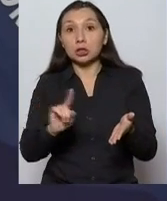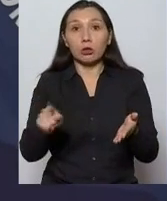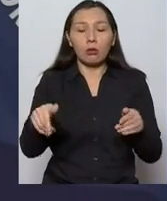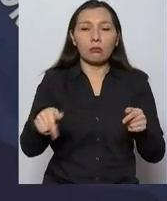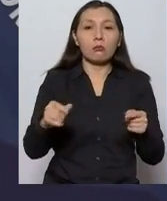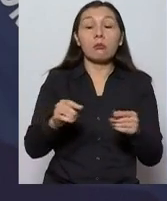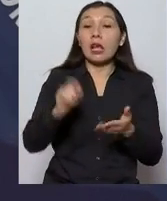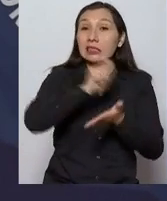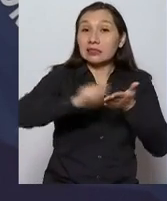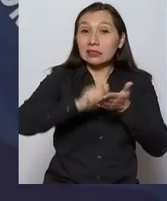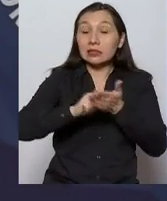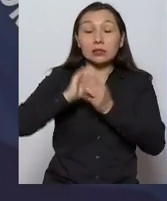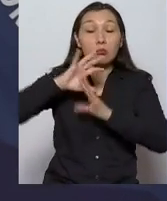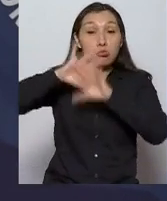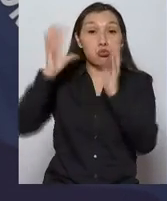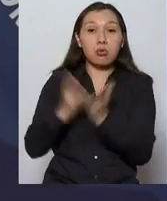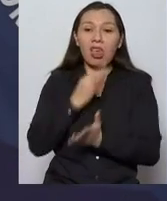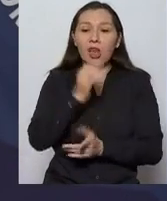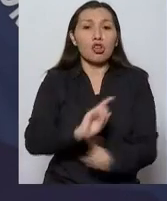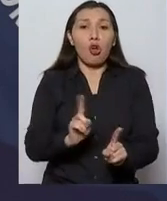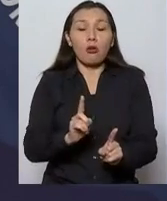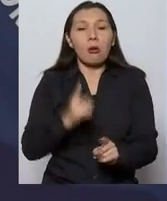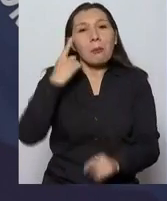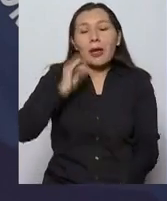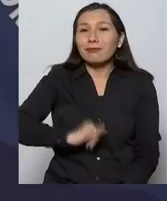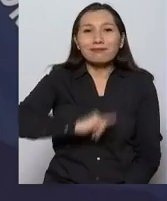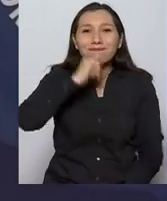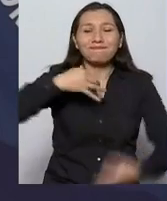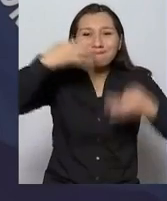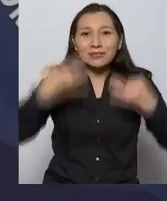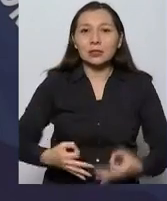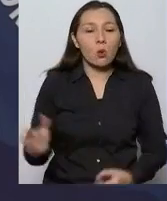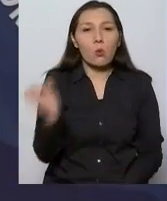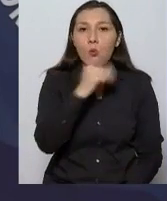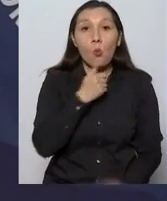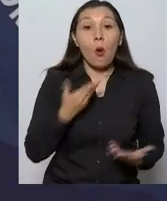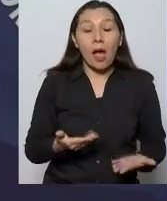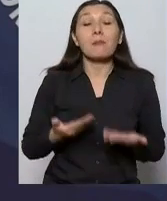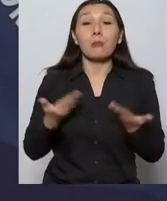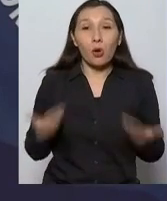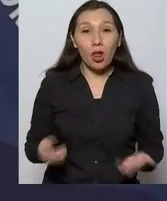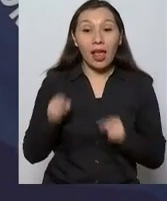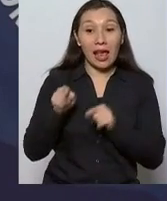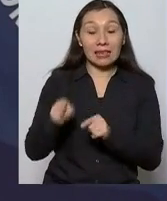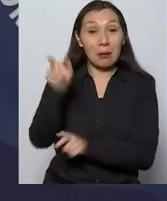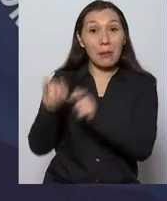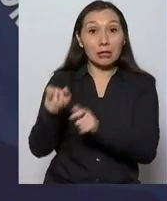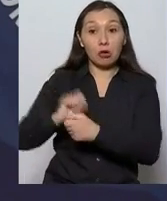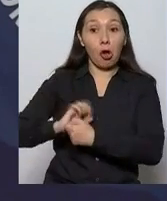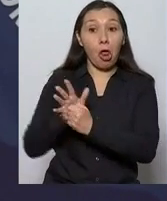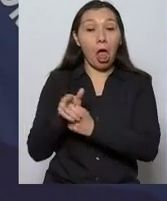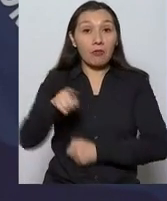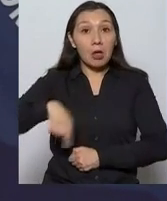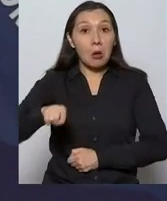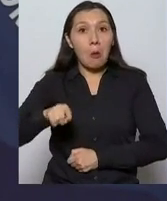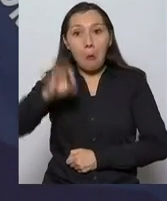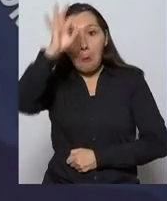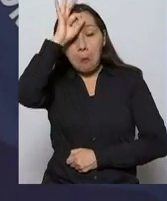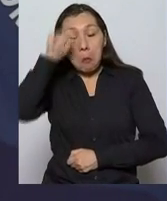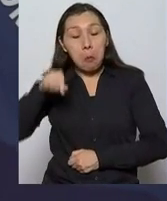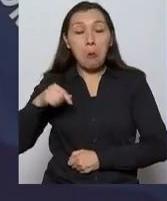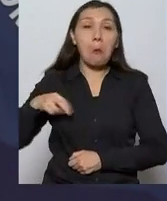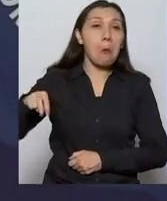mundial dice que probablemente no, pero no lo sabemos con certeza. Y por lo tanto, estos casos para nosotros